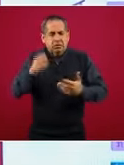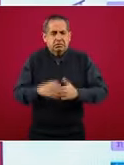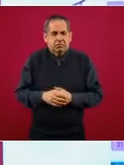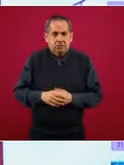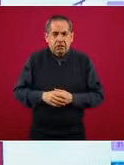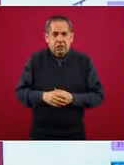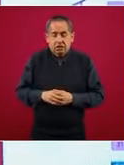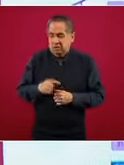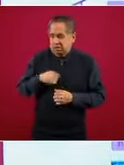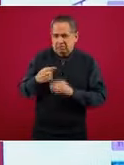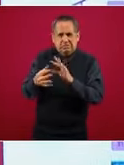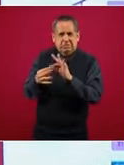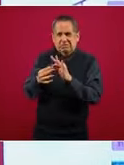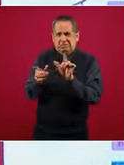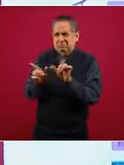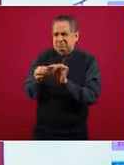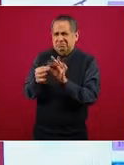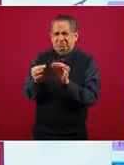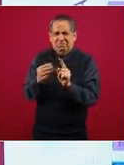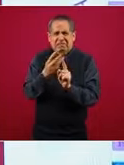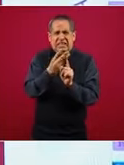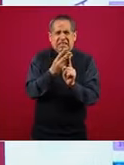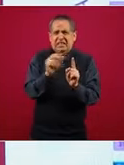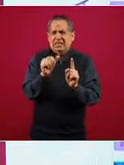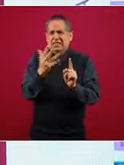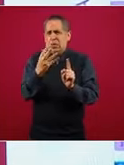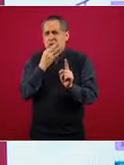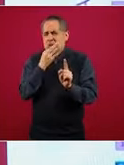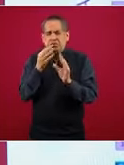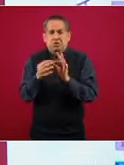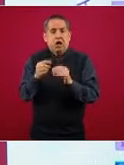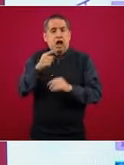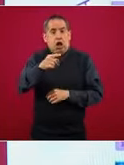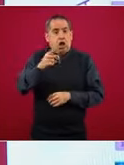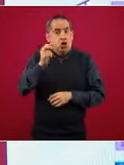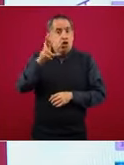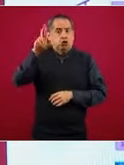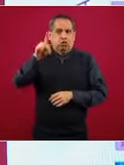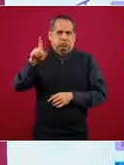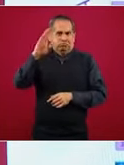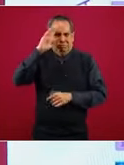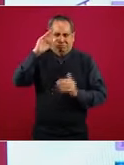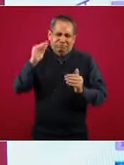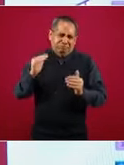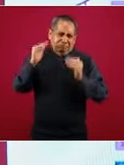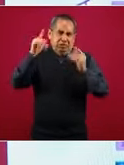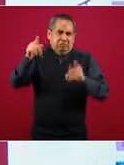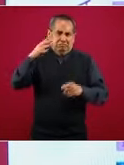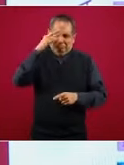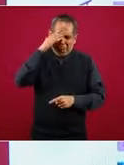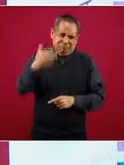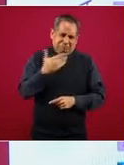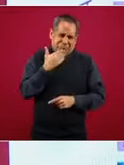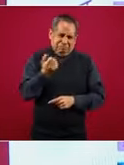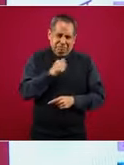una explicación breve de 3 a 5 minutos, el doctor Michael Ryan, que es una persona además muy